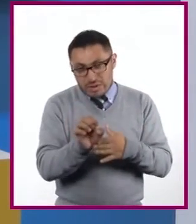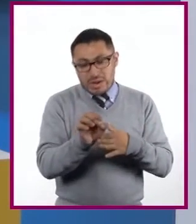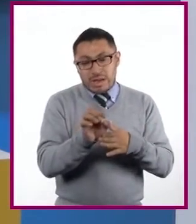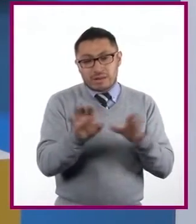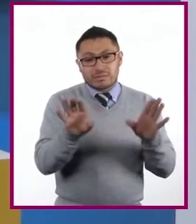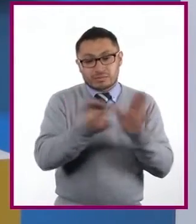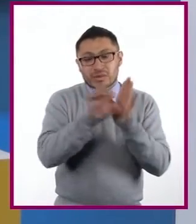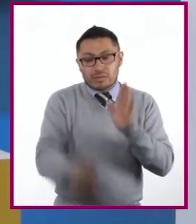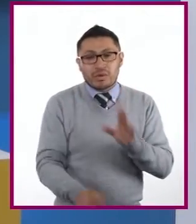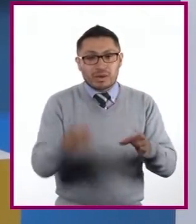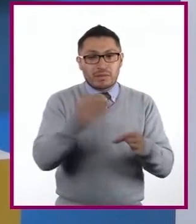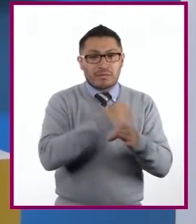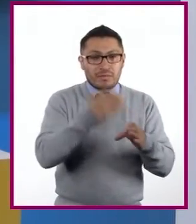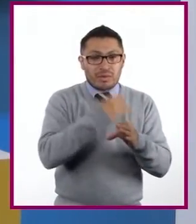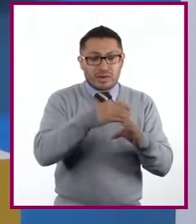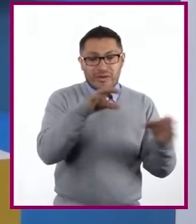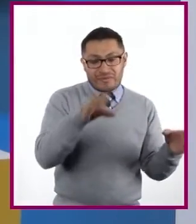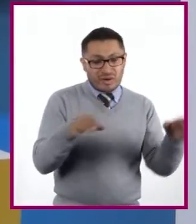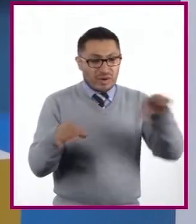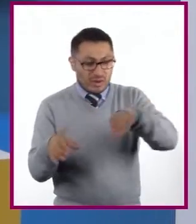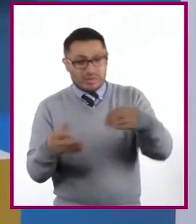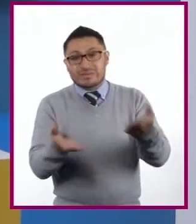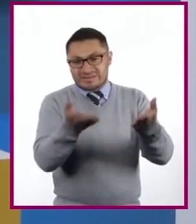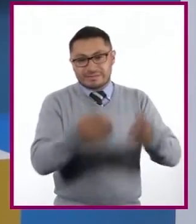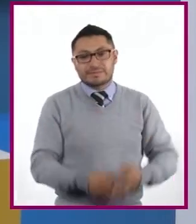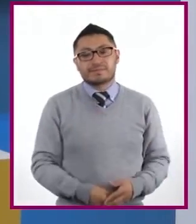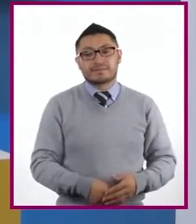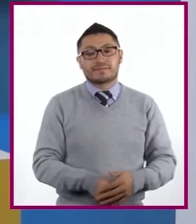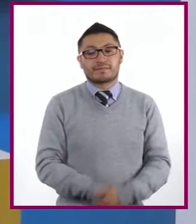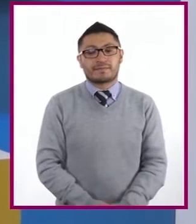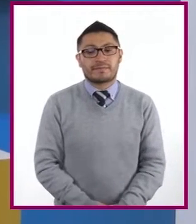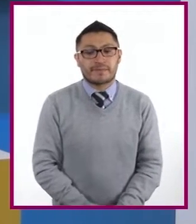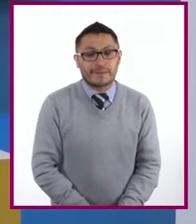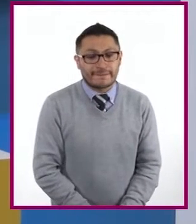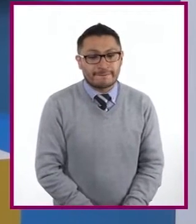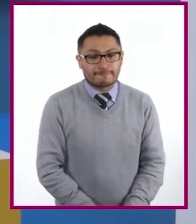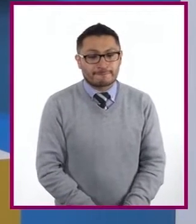Enrique? Por supuesto. Te detengo mientras este globo.